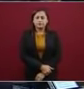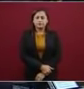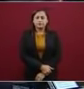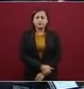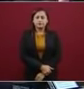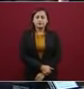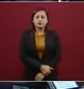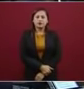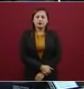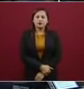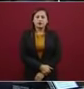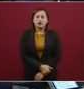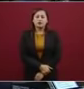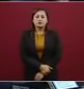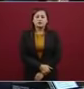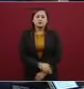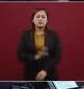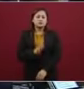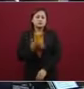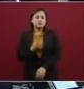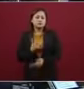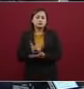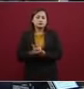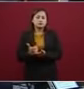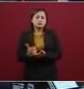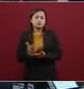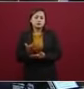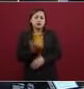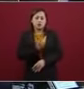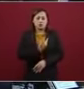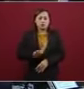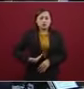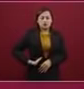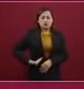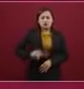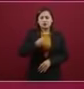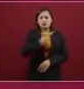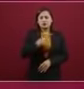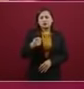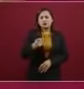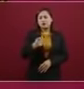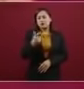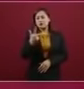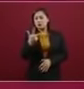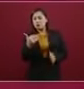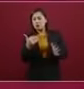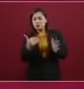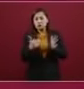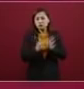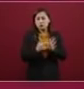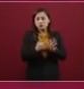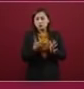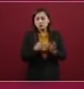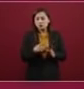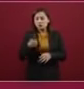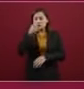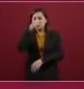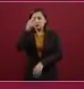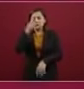El sueldo debe andar en los… El del presidente son 108 mil y fracción, el de los secretarios debe andar